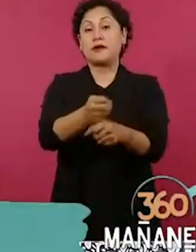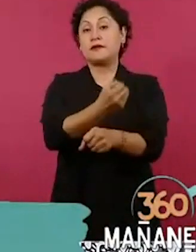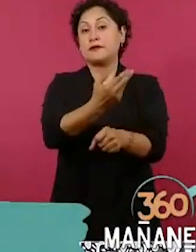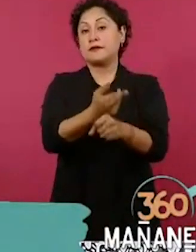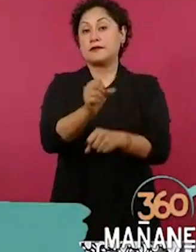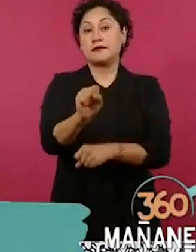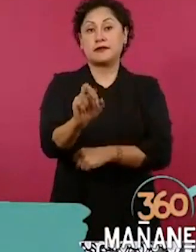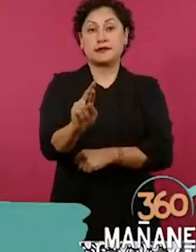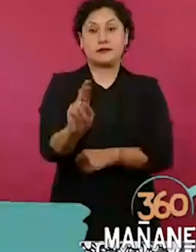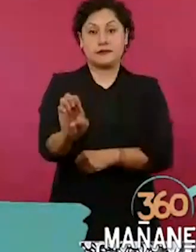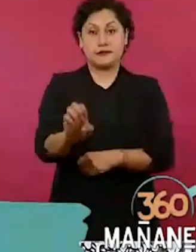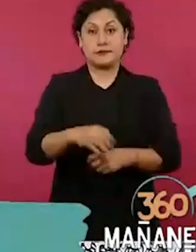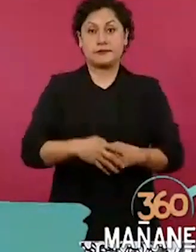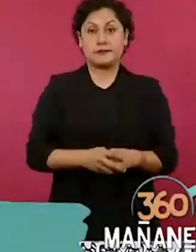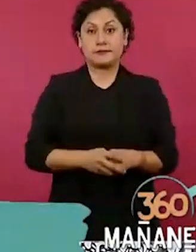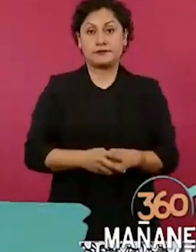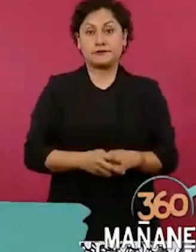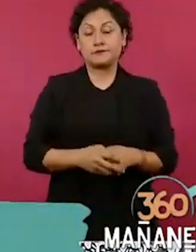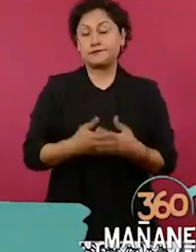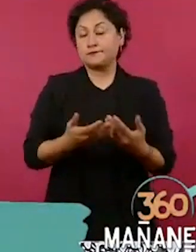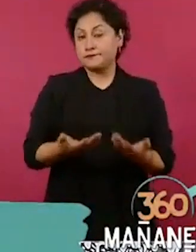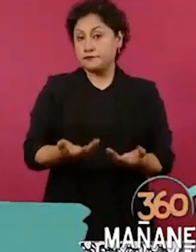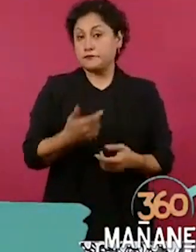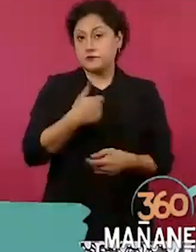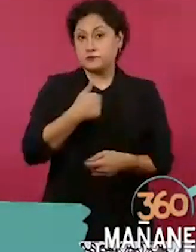Exteriores. Le mando un abrazo